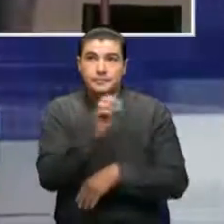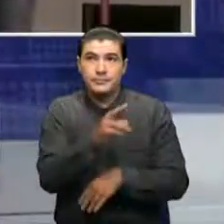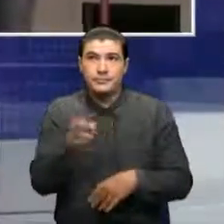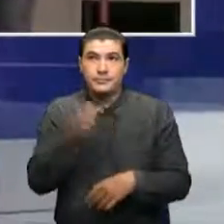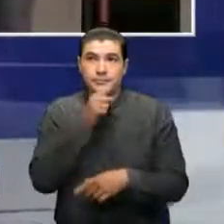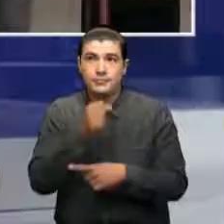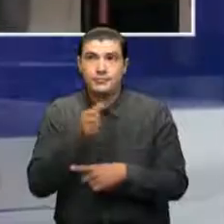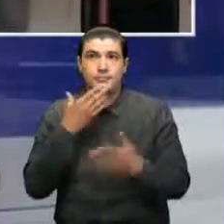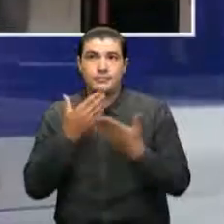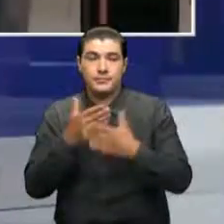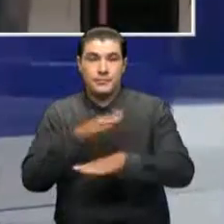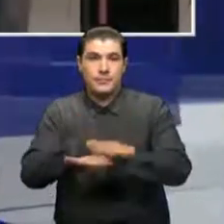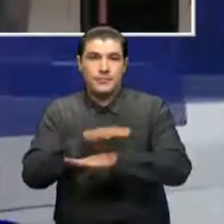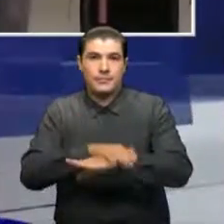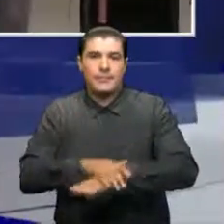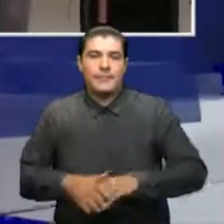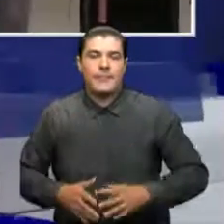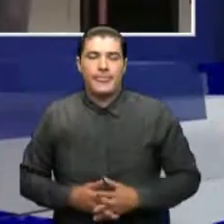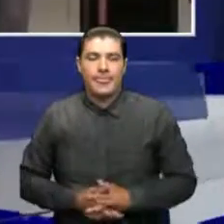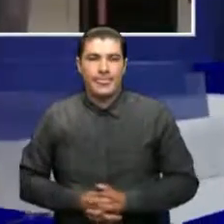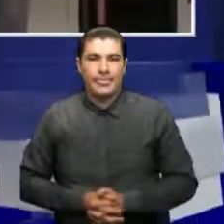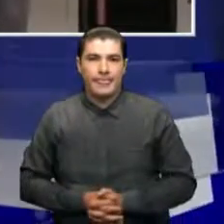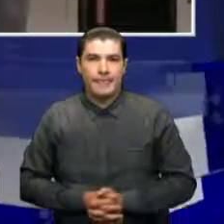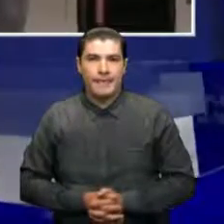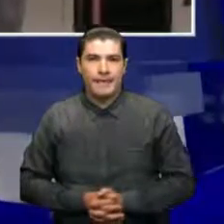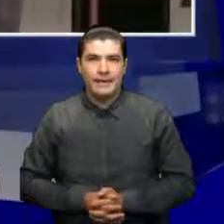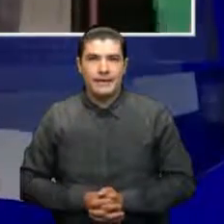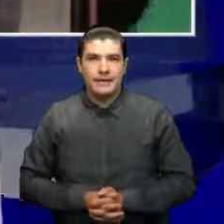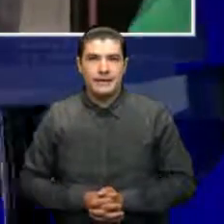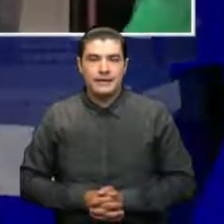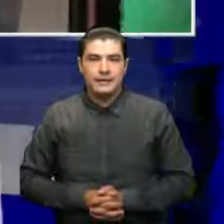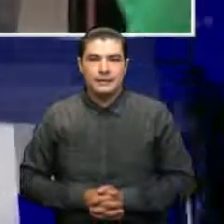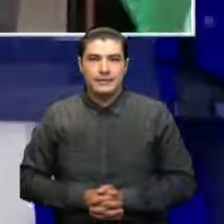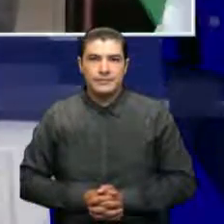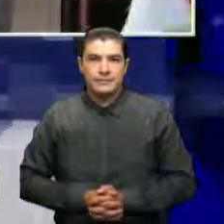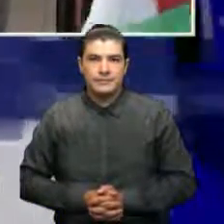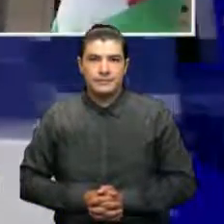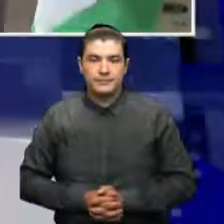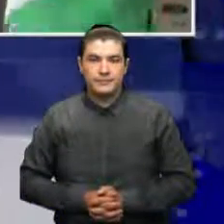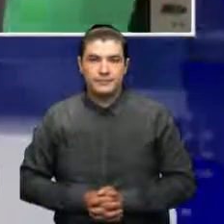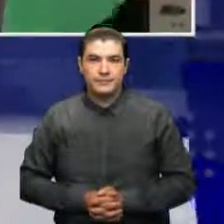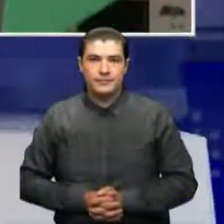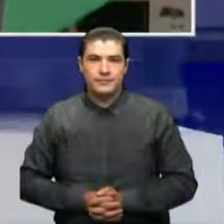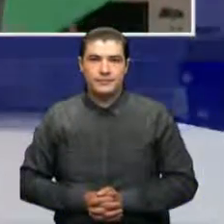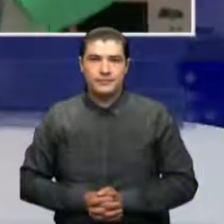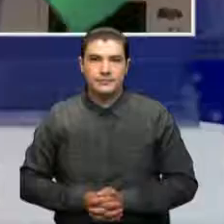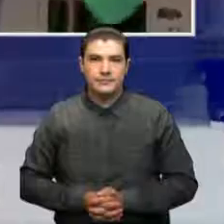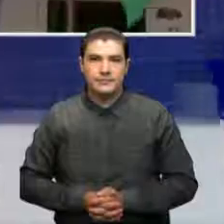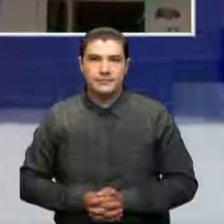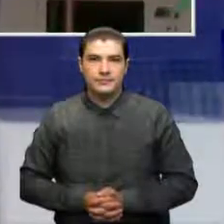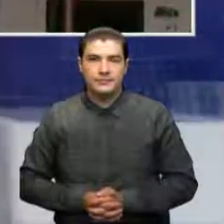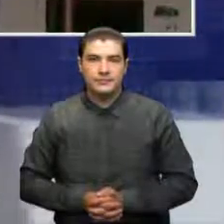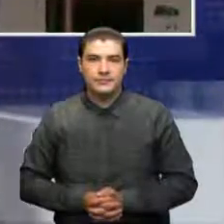el apoyo periodístico de Noé Castro, les presentó para Oriente Noticias Luis Antonio Camacho González. Feliz tarde.